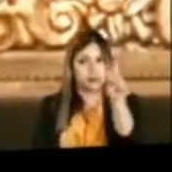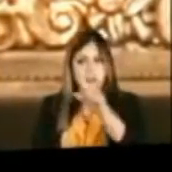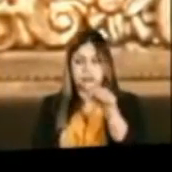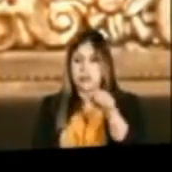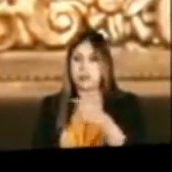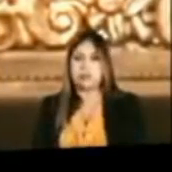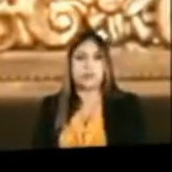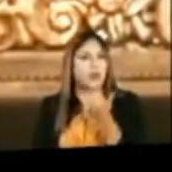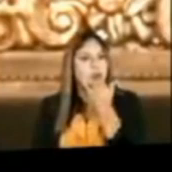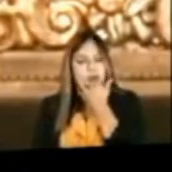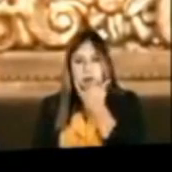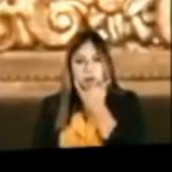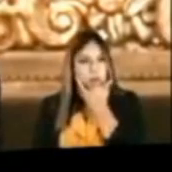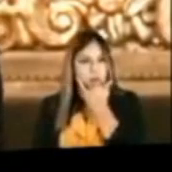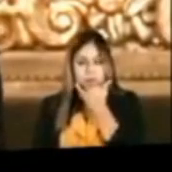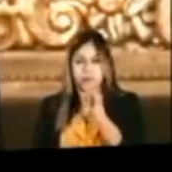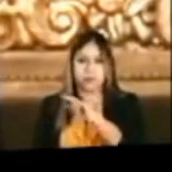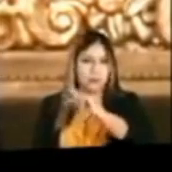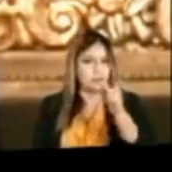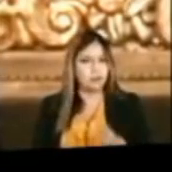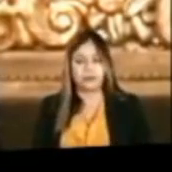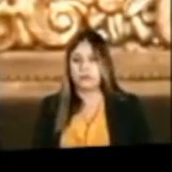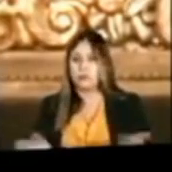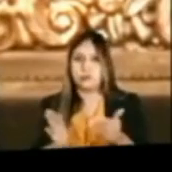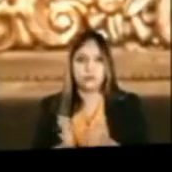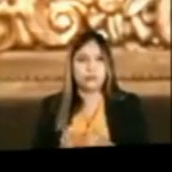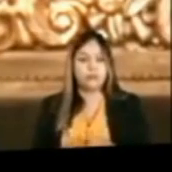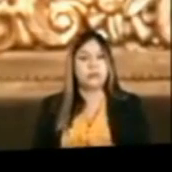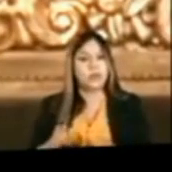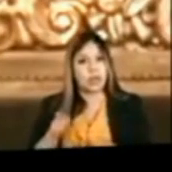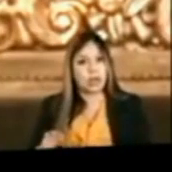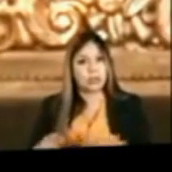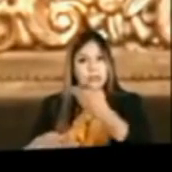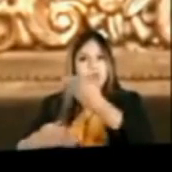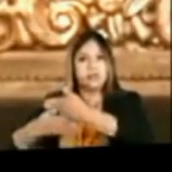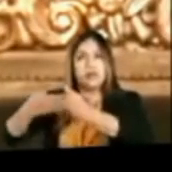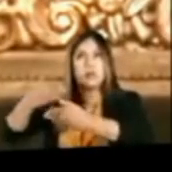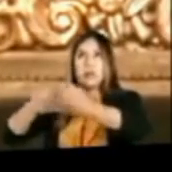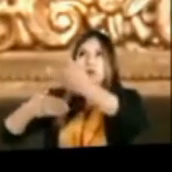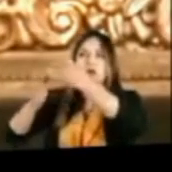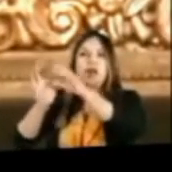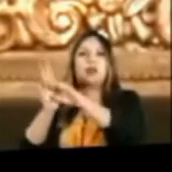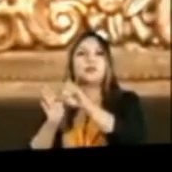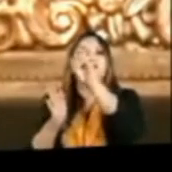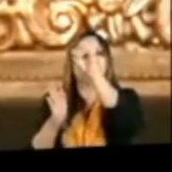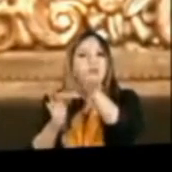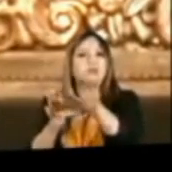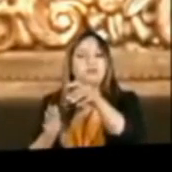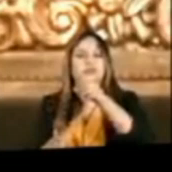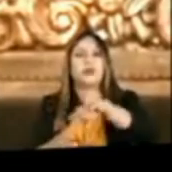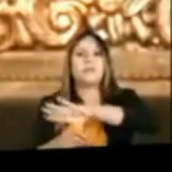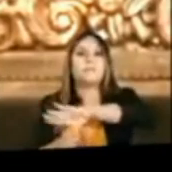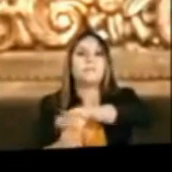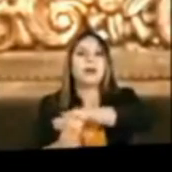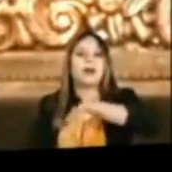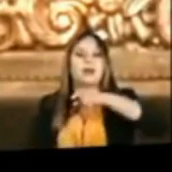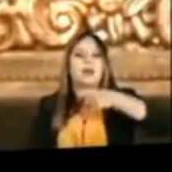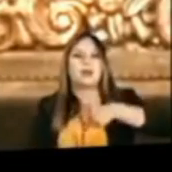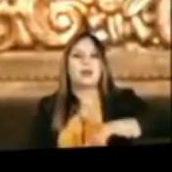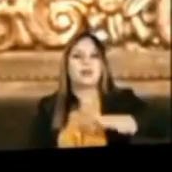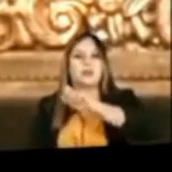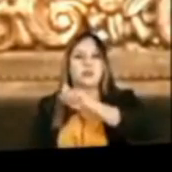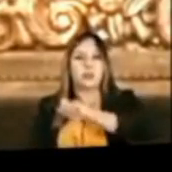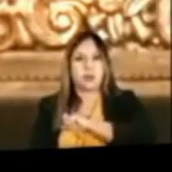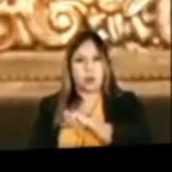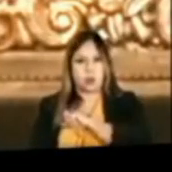error. Me vuelvo a repetir. Este fue un mural donado por la Embajada